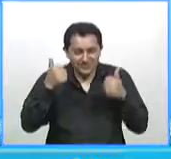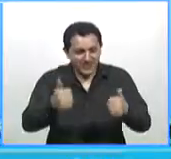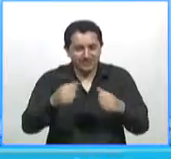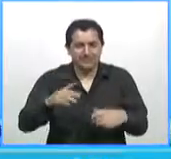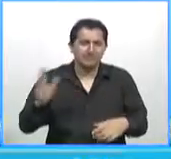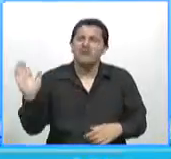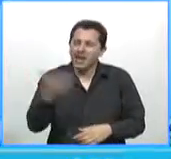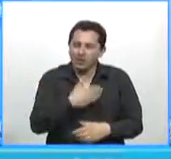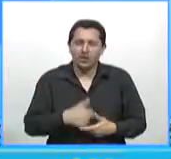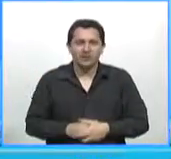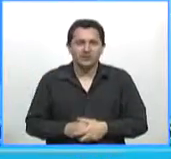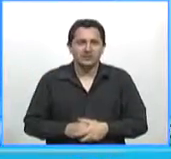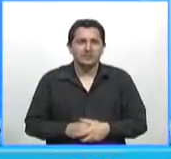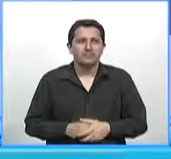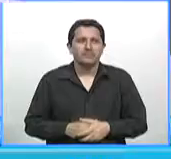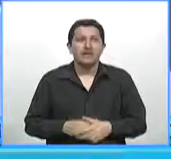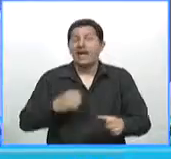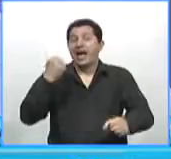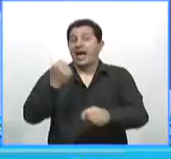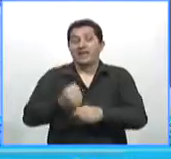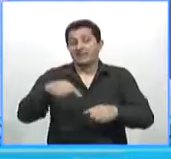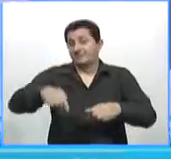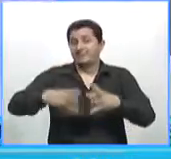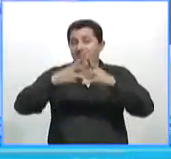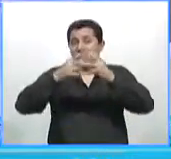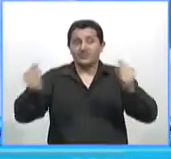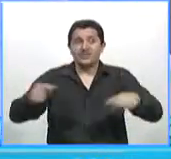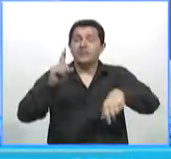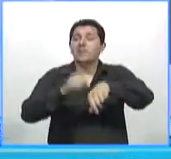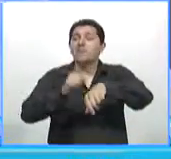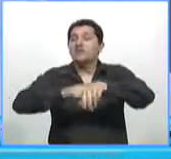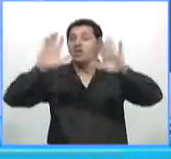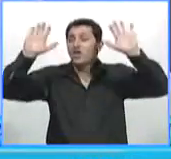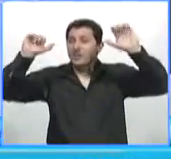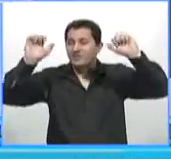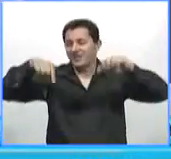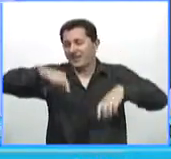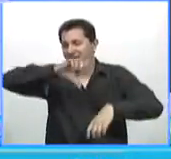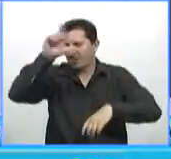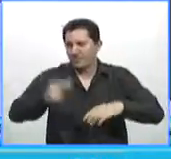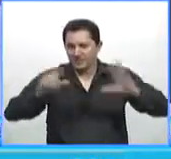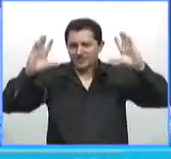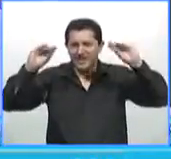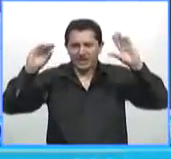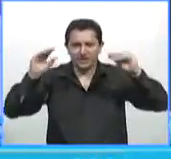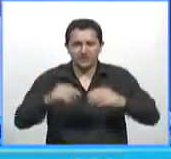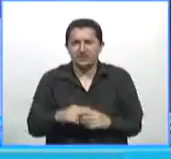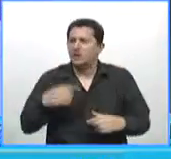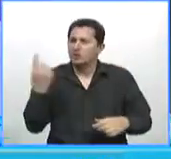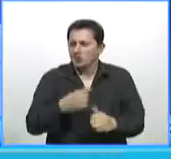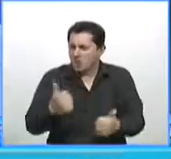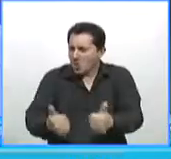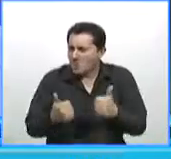venga con todo. Gracias por muchas venir, gracias. Verdad. Bueno, hasta aquí hemos llegado. Momento de despedirnos en este Deporte B Noticias por la Noche. Lo hemos pasado decididamente bien.